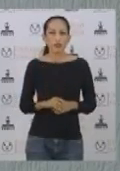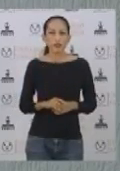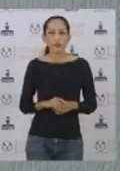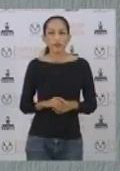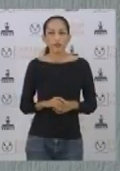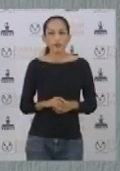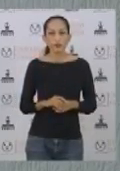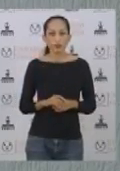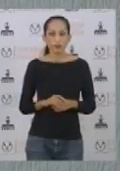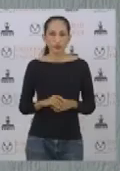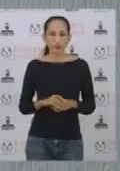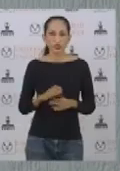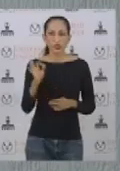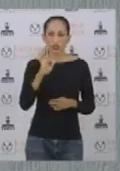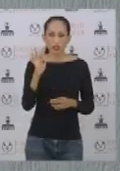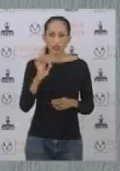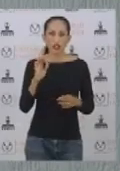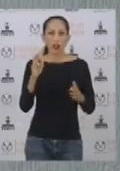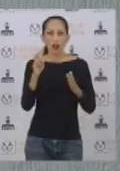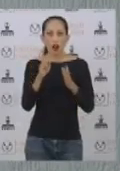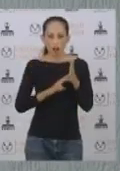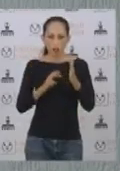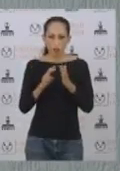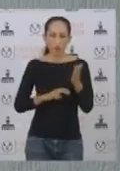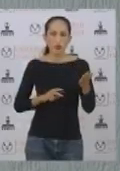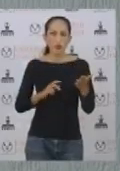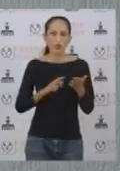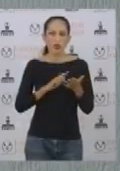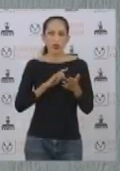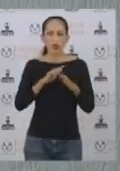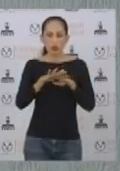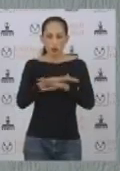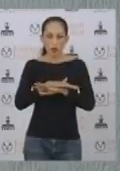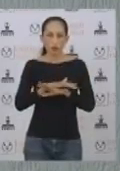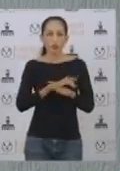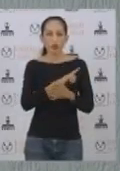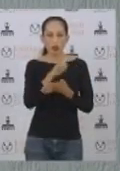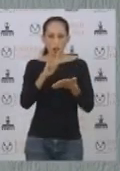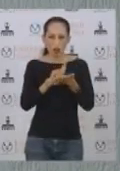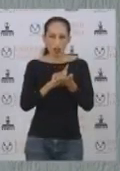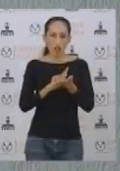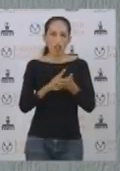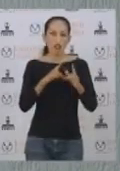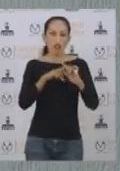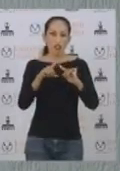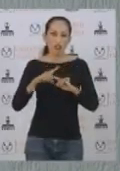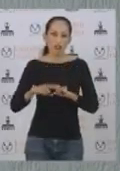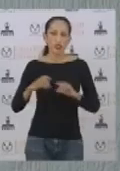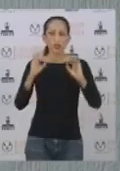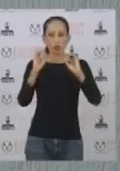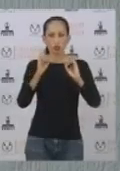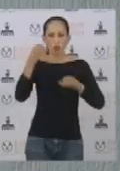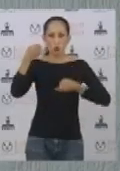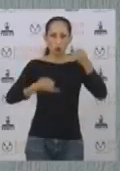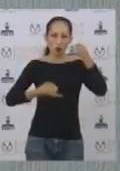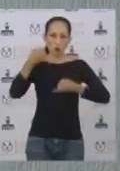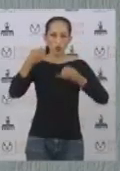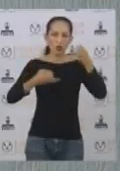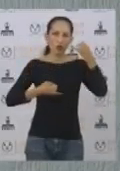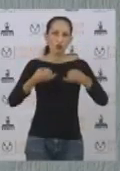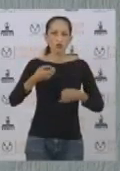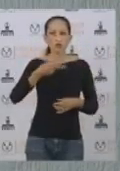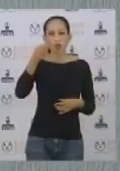la cuestión de la reforma del proceso penal con perspectiva de género y juicios orales. Entonces estamos